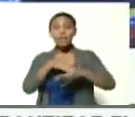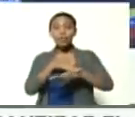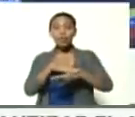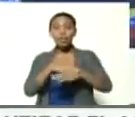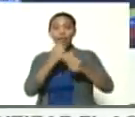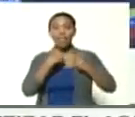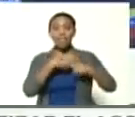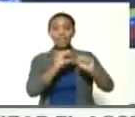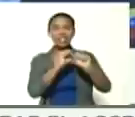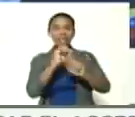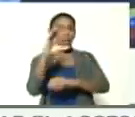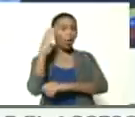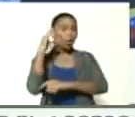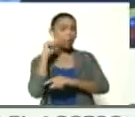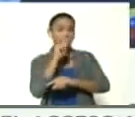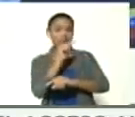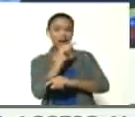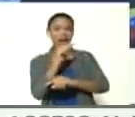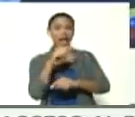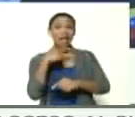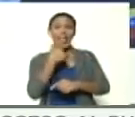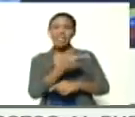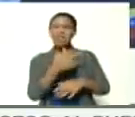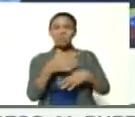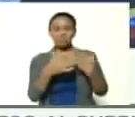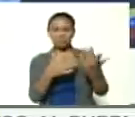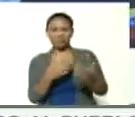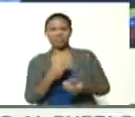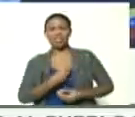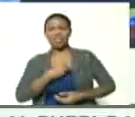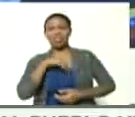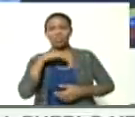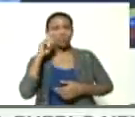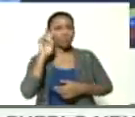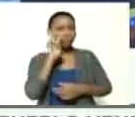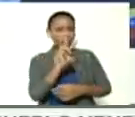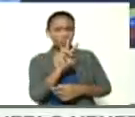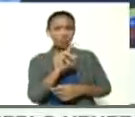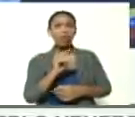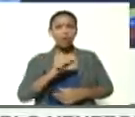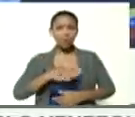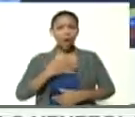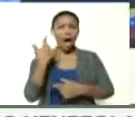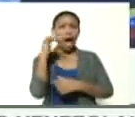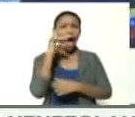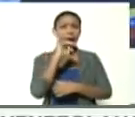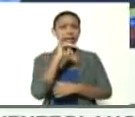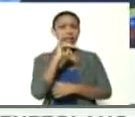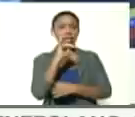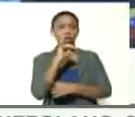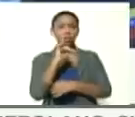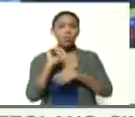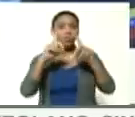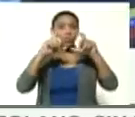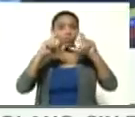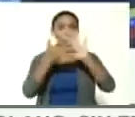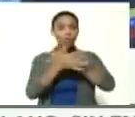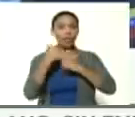colombiano de este fin de semana, que es una cosa insólita. Creo que por ahí teníamos la imagen de la noticia,